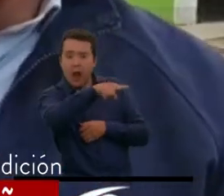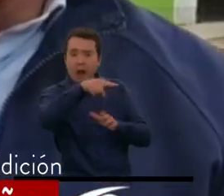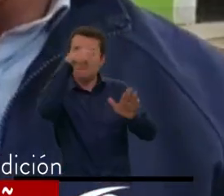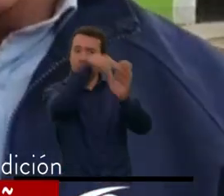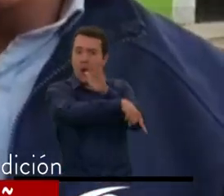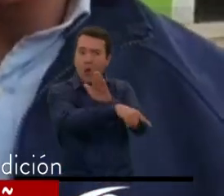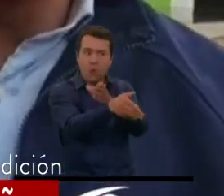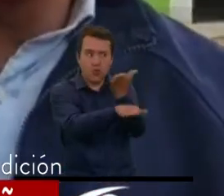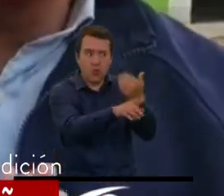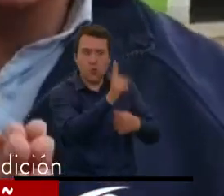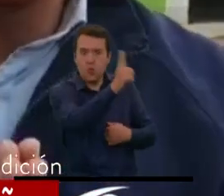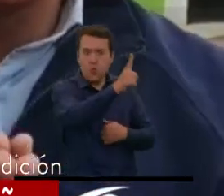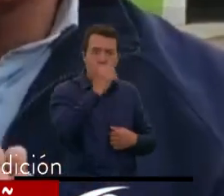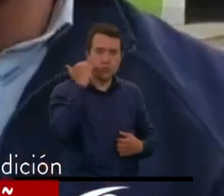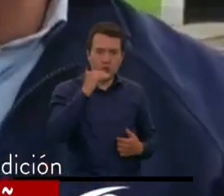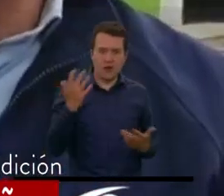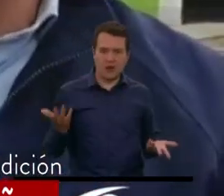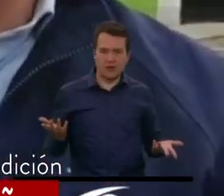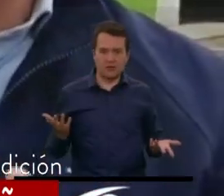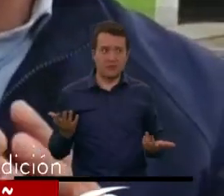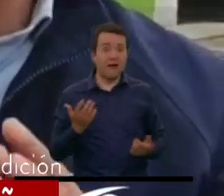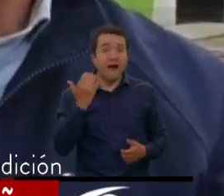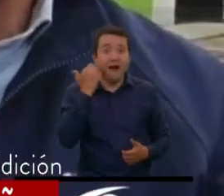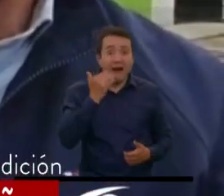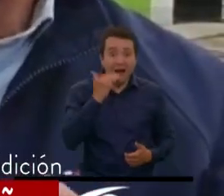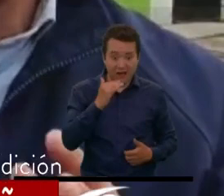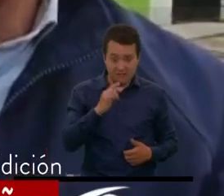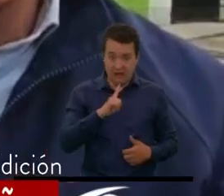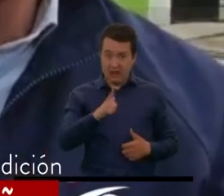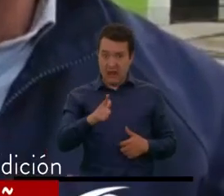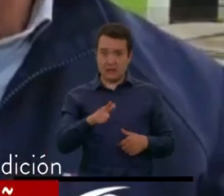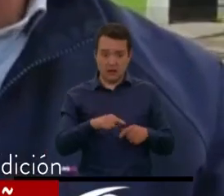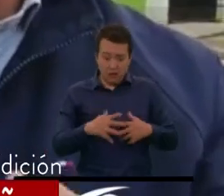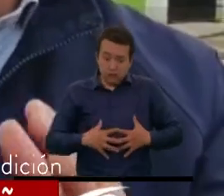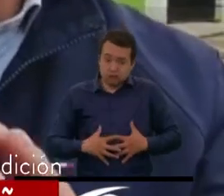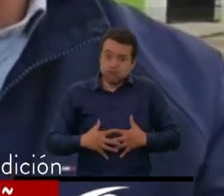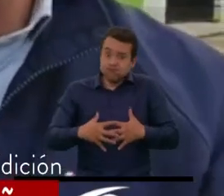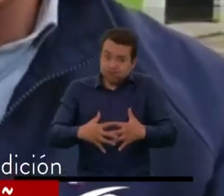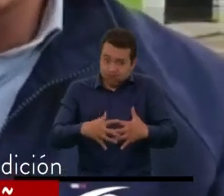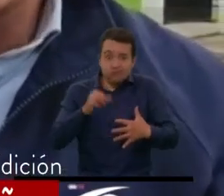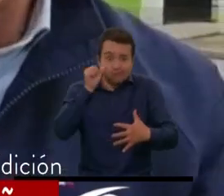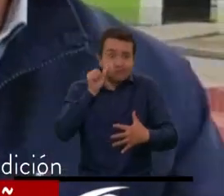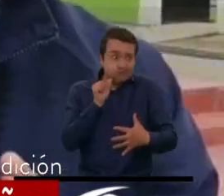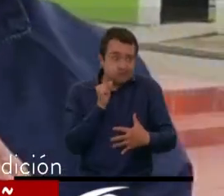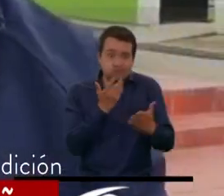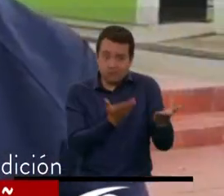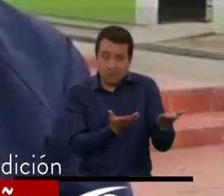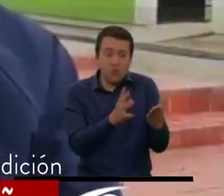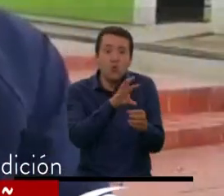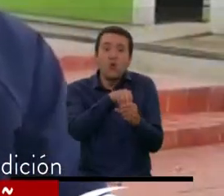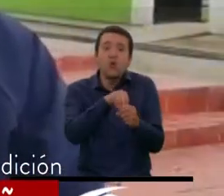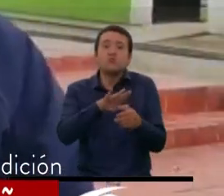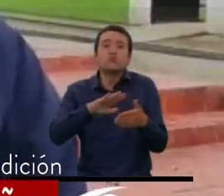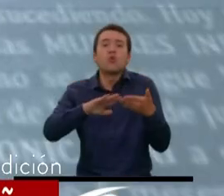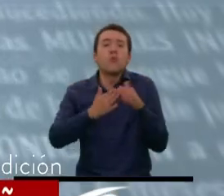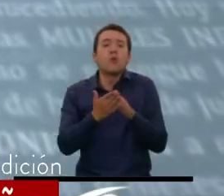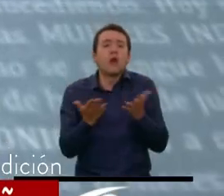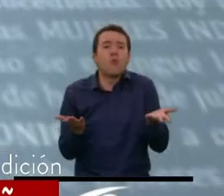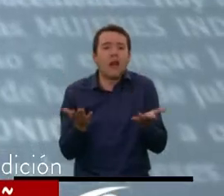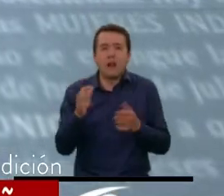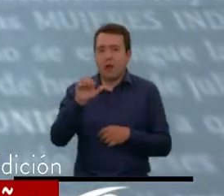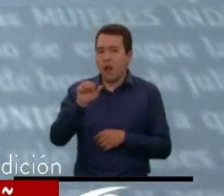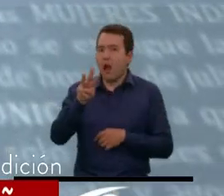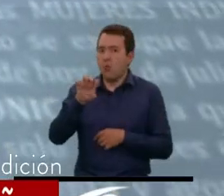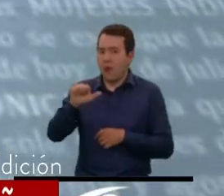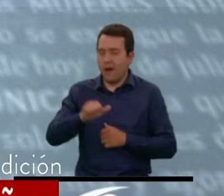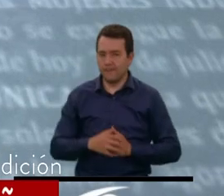feminicidio. La líder asesinada se encontraba en estado de embarazo y pertenecía a la comunidad Awá. A través de